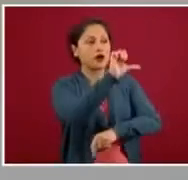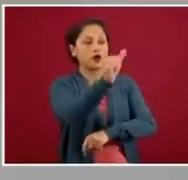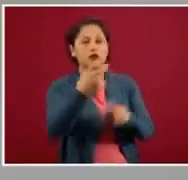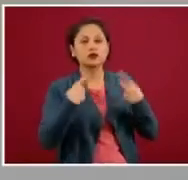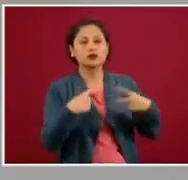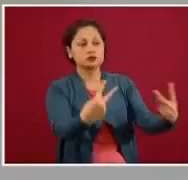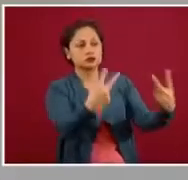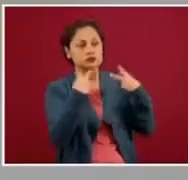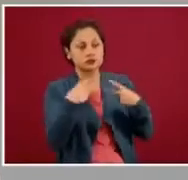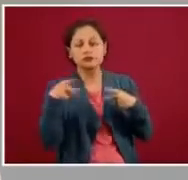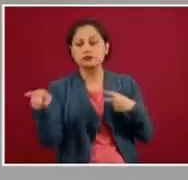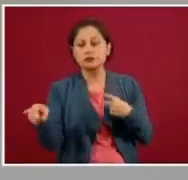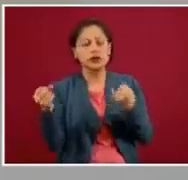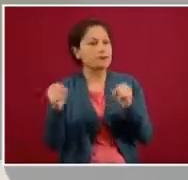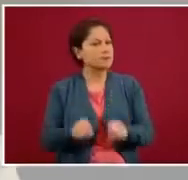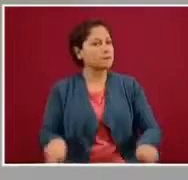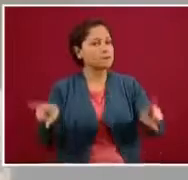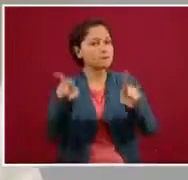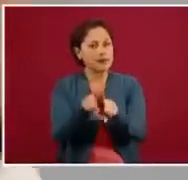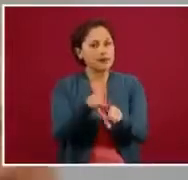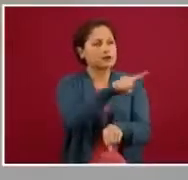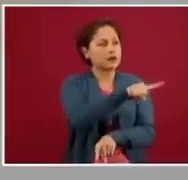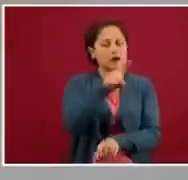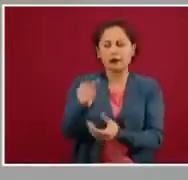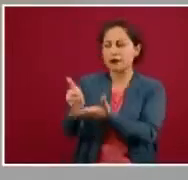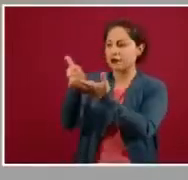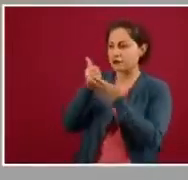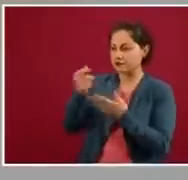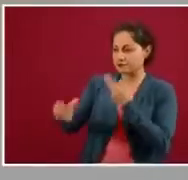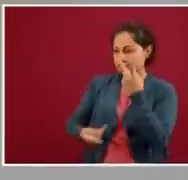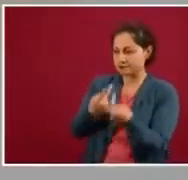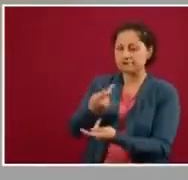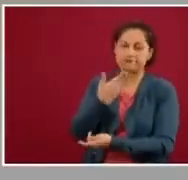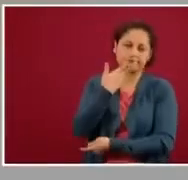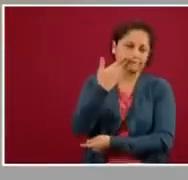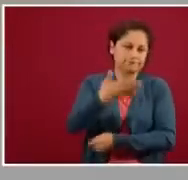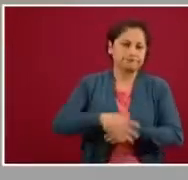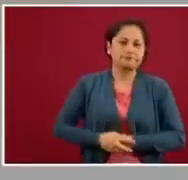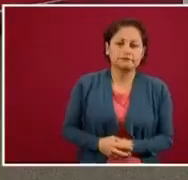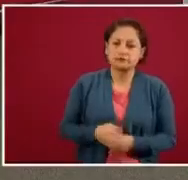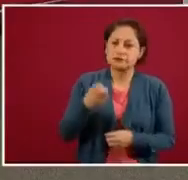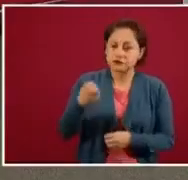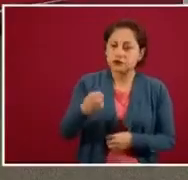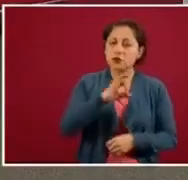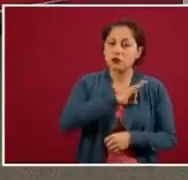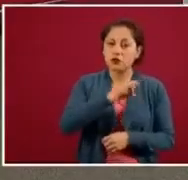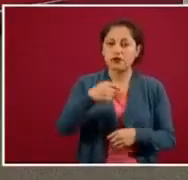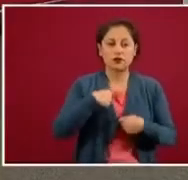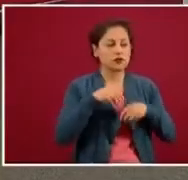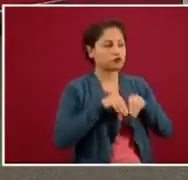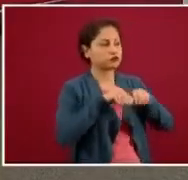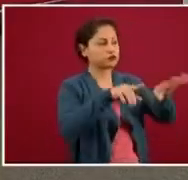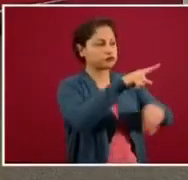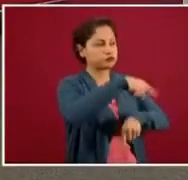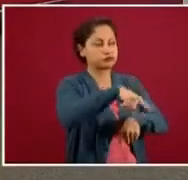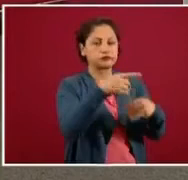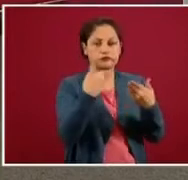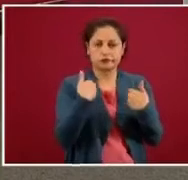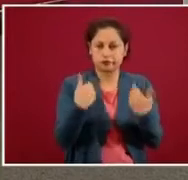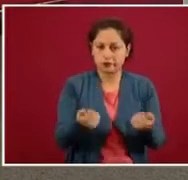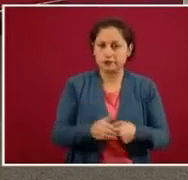Y usted le da voz y nos ayuda a que tengamos este diálogo en forma indirecta. Empezaré por la